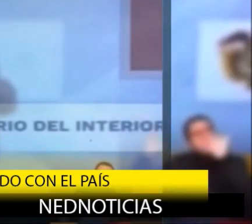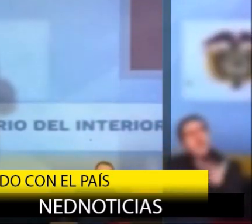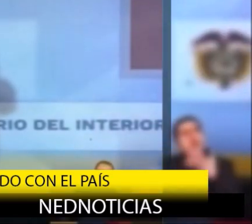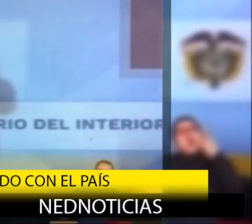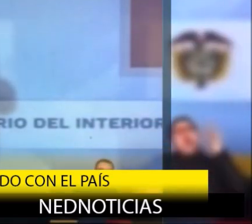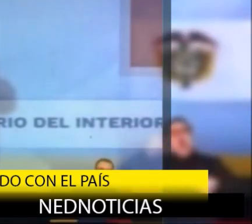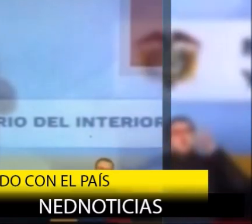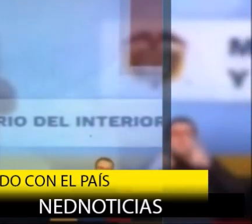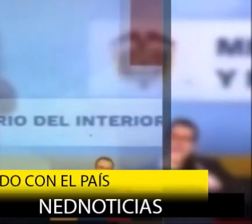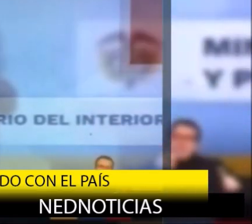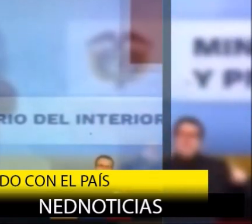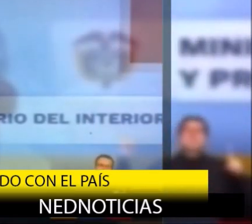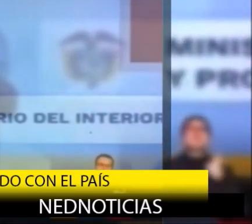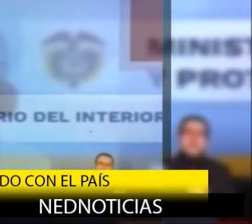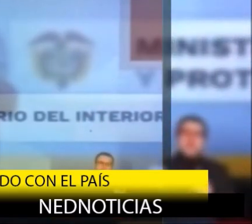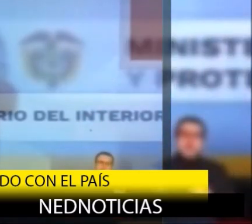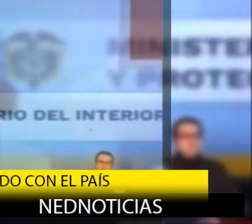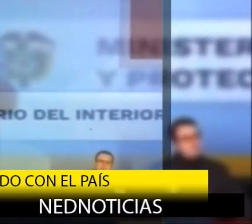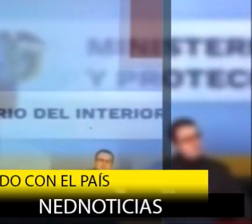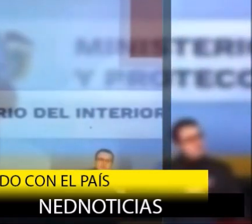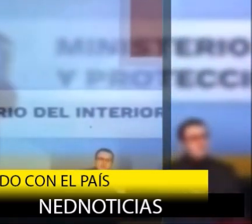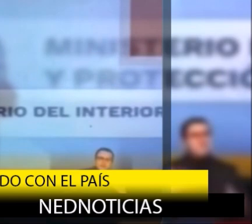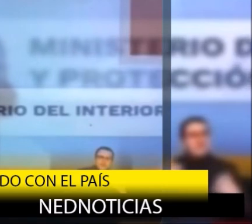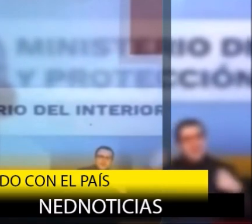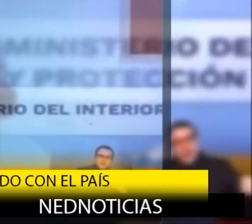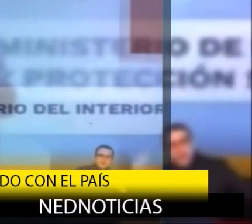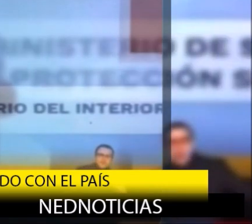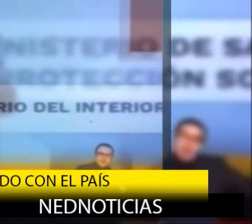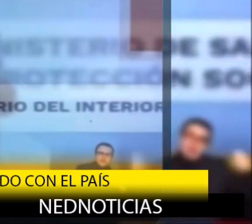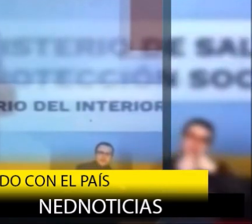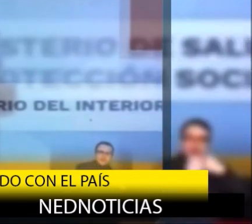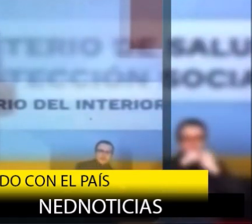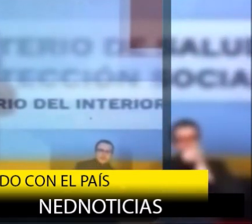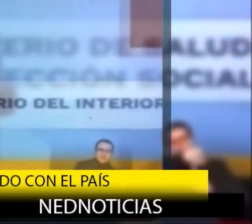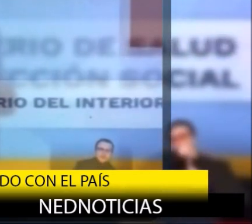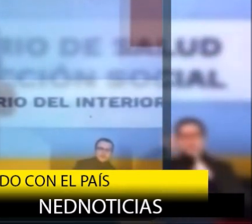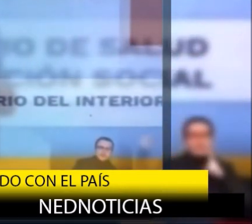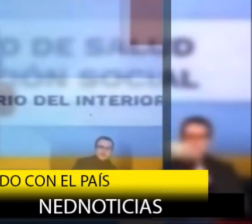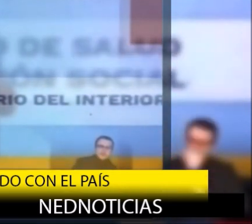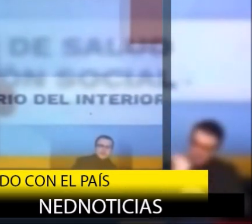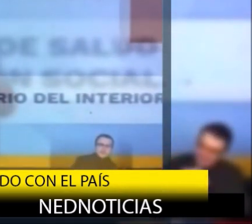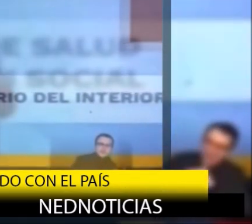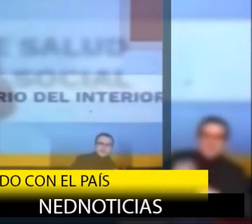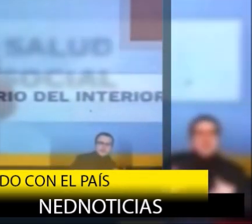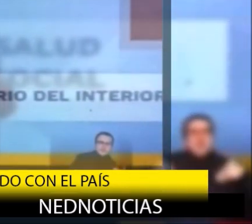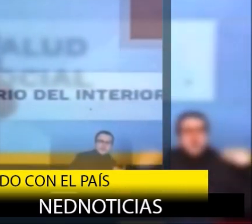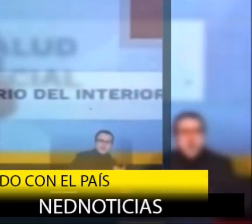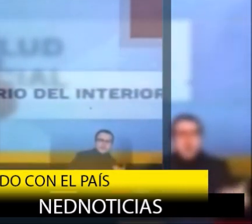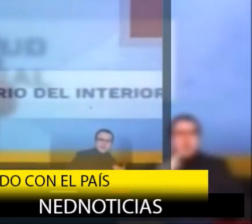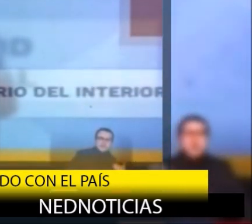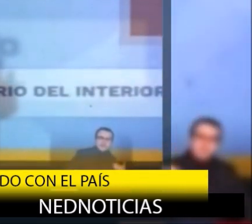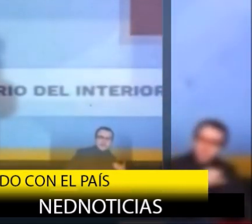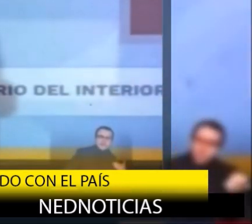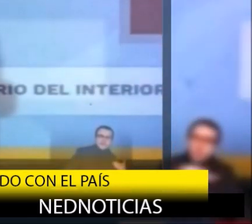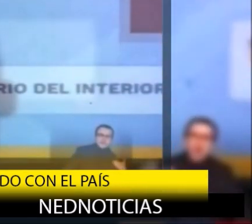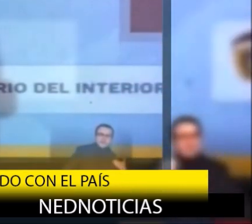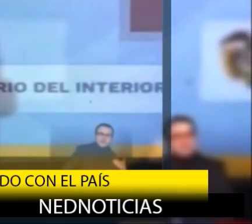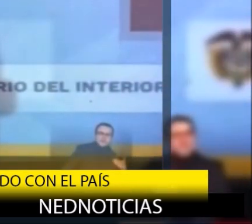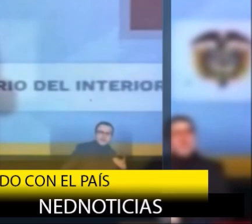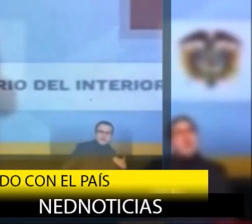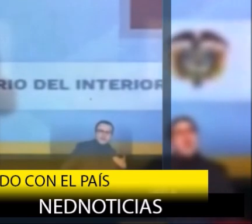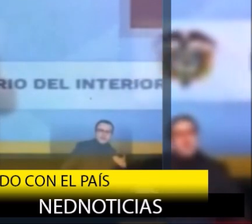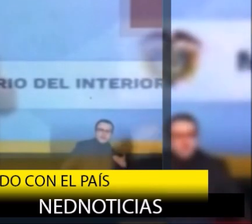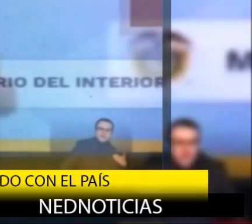reformas históricas de Gustavo Petro son presentadas en la Plaza de Armas. Recuerde usted, a esa reforma llegaron algunos a la